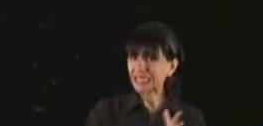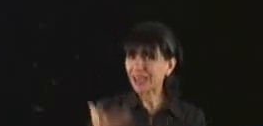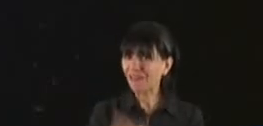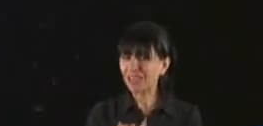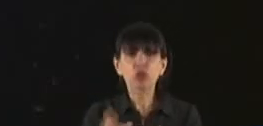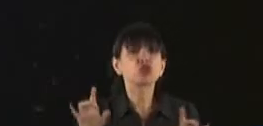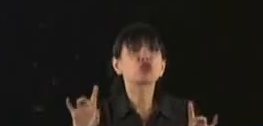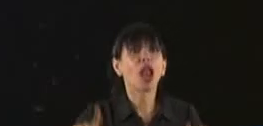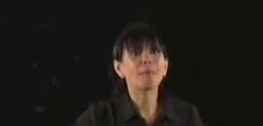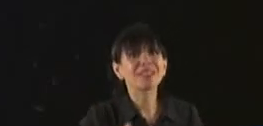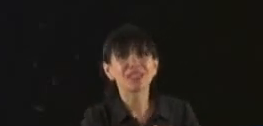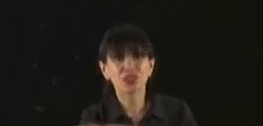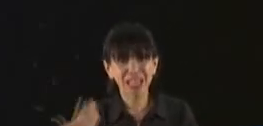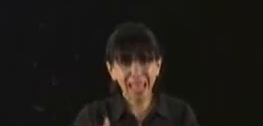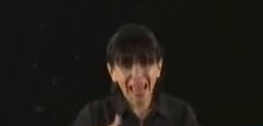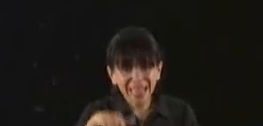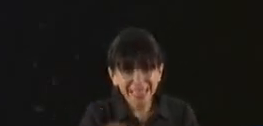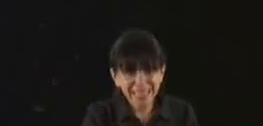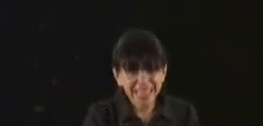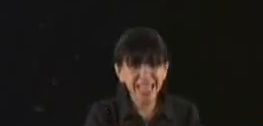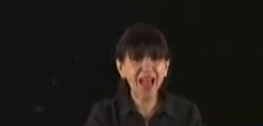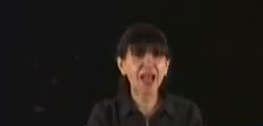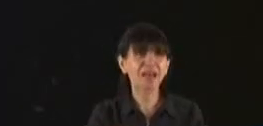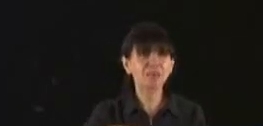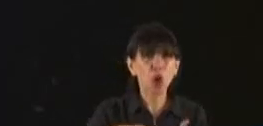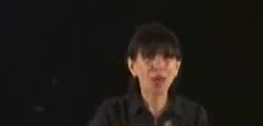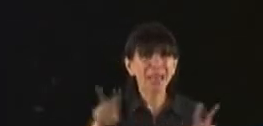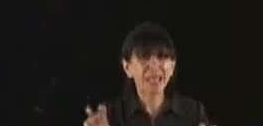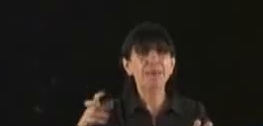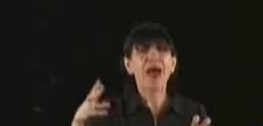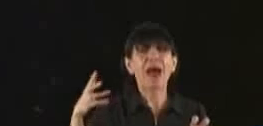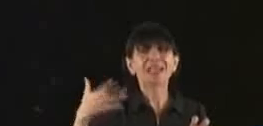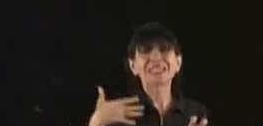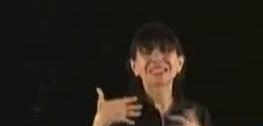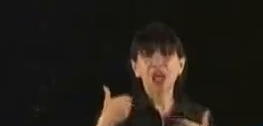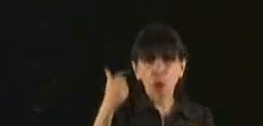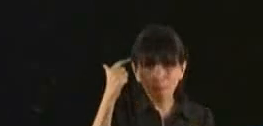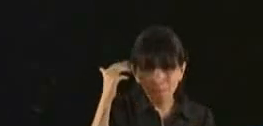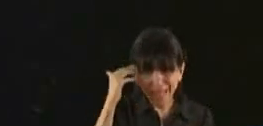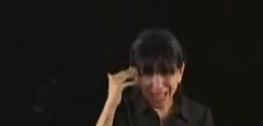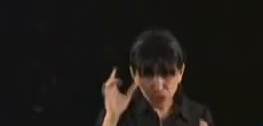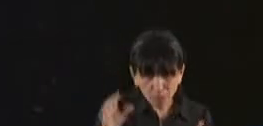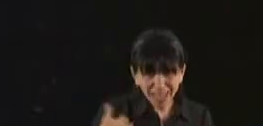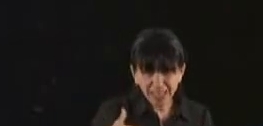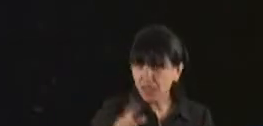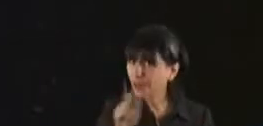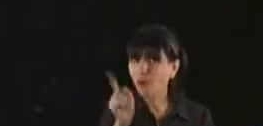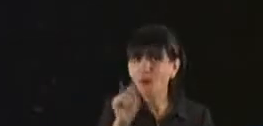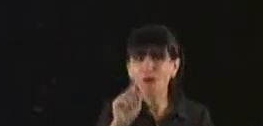sociedad argentina la que atravesaba esa crisis de salud mental, sino que era un mundo entero, una